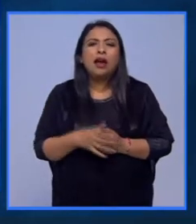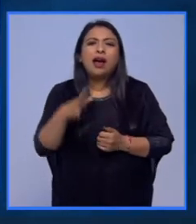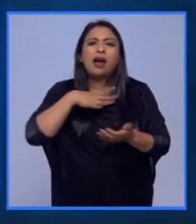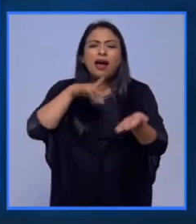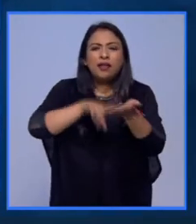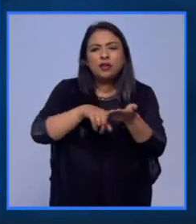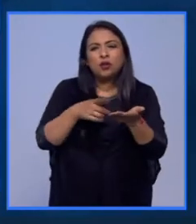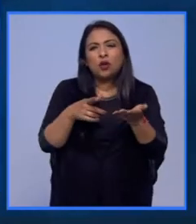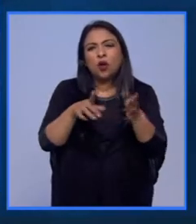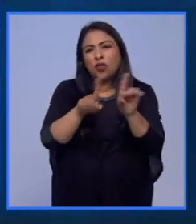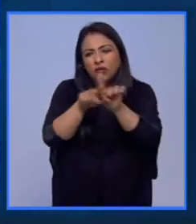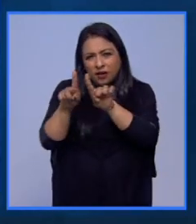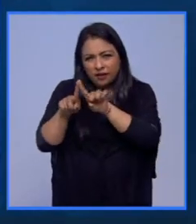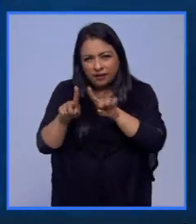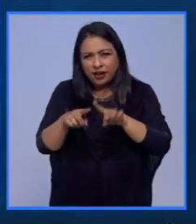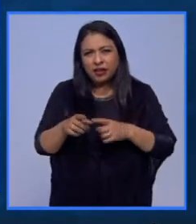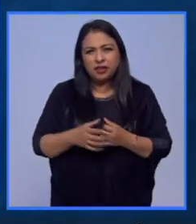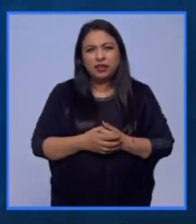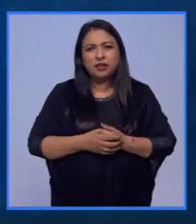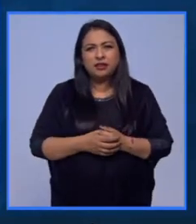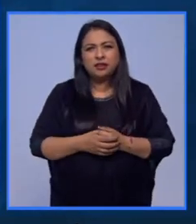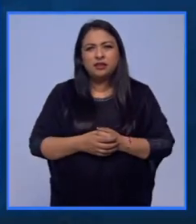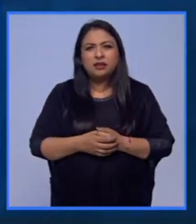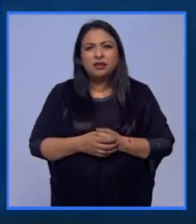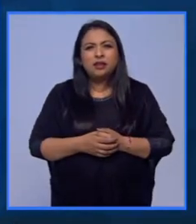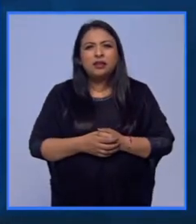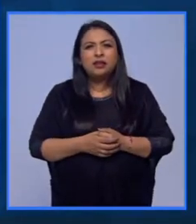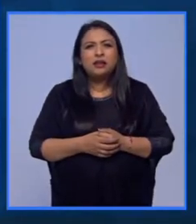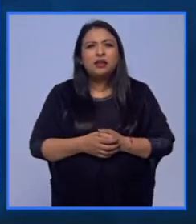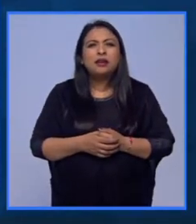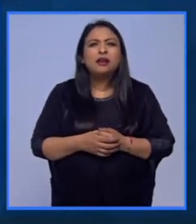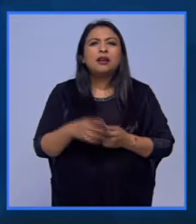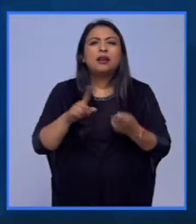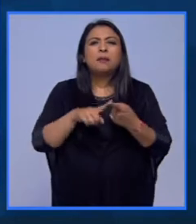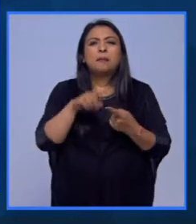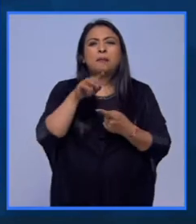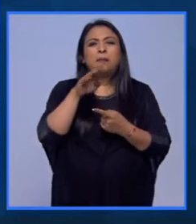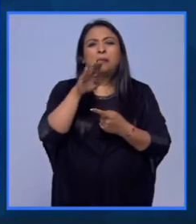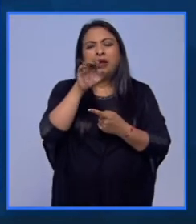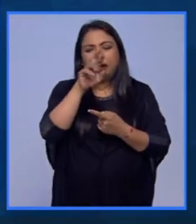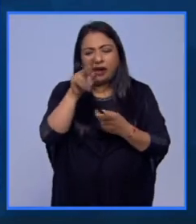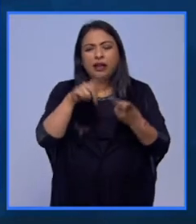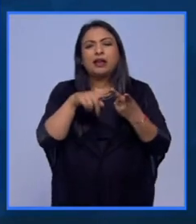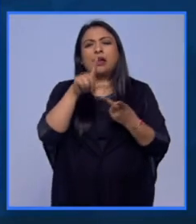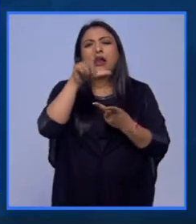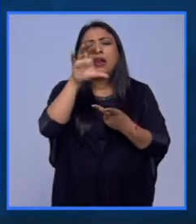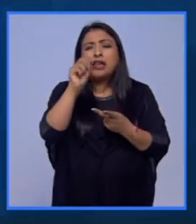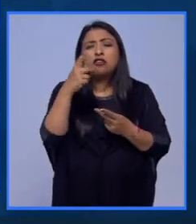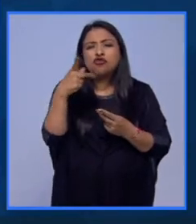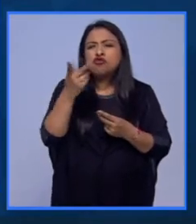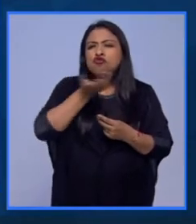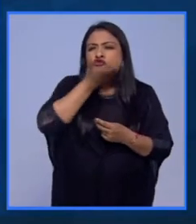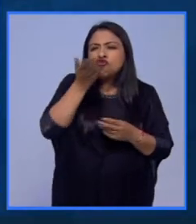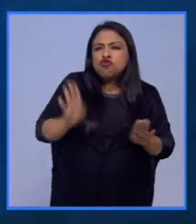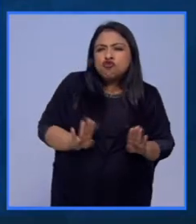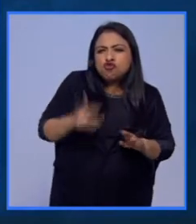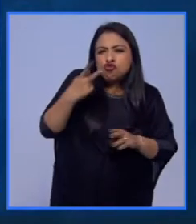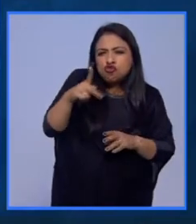soleá, no, pero por taranta, por rondeña, que son palos muy característicos y muy